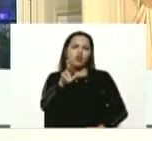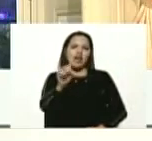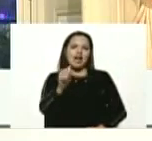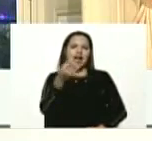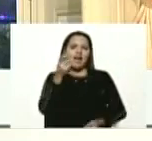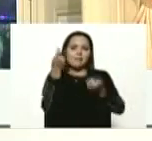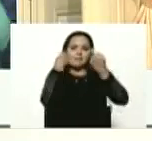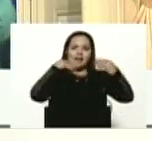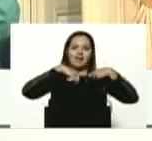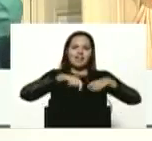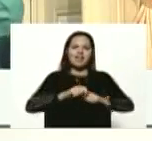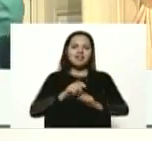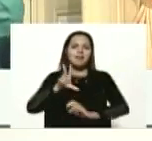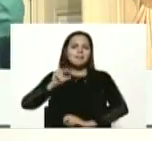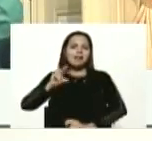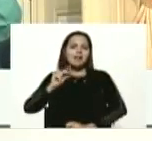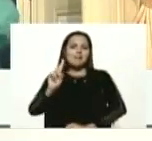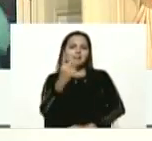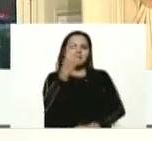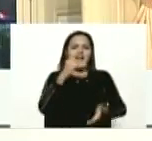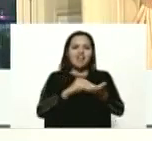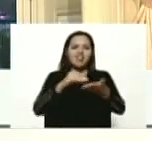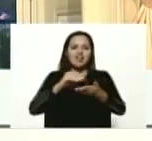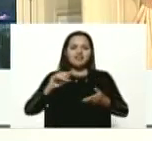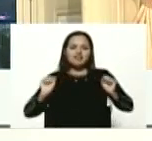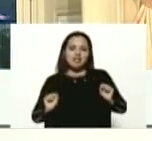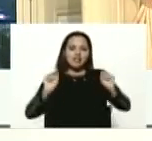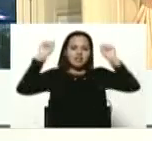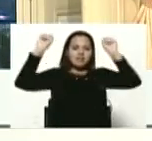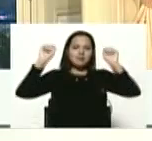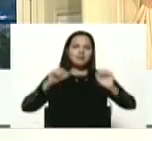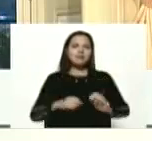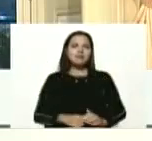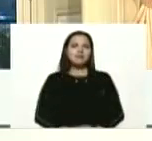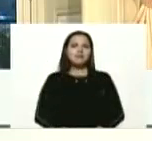plata por primera vez en levantamiento de peso.